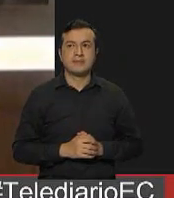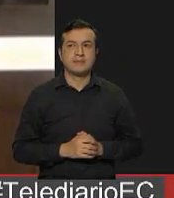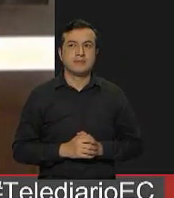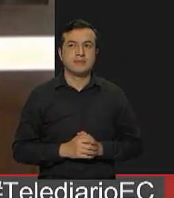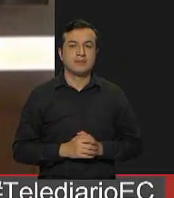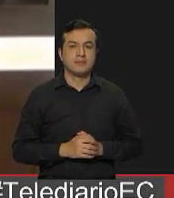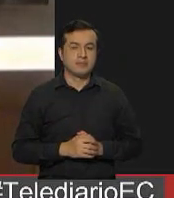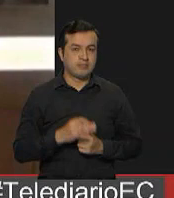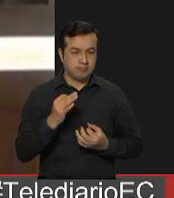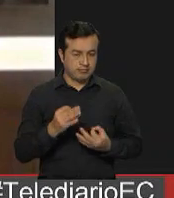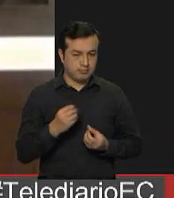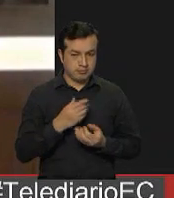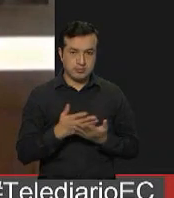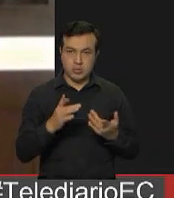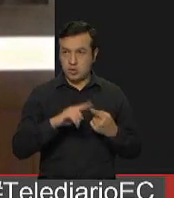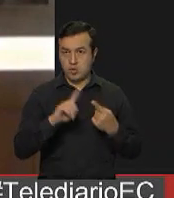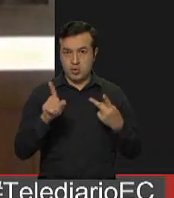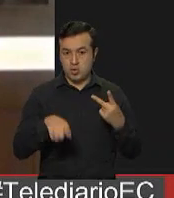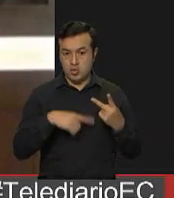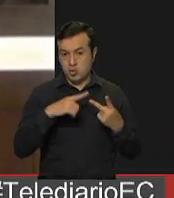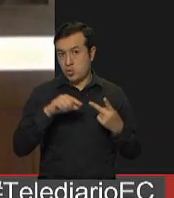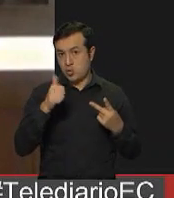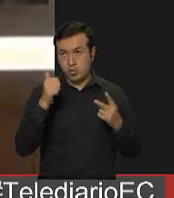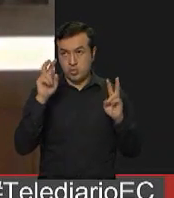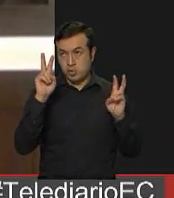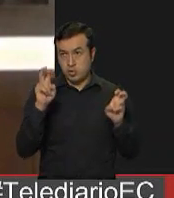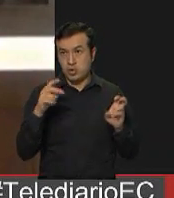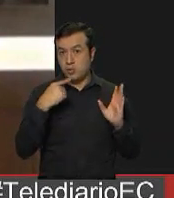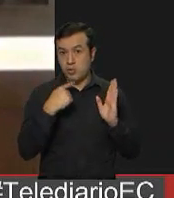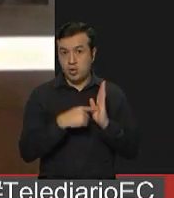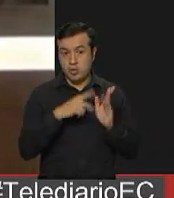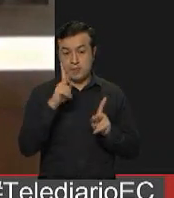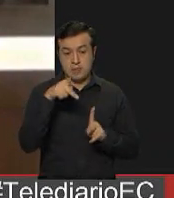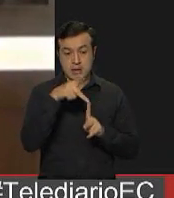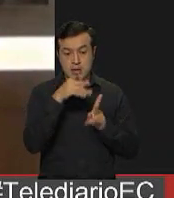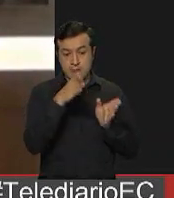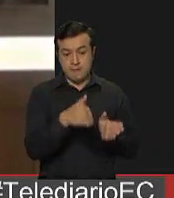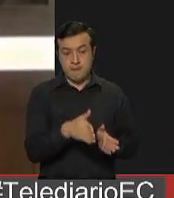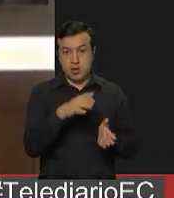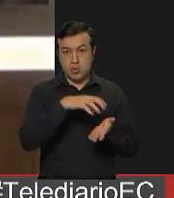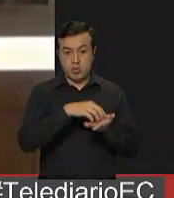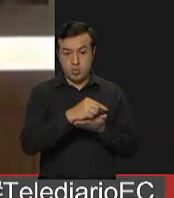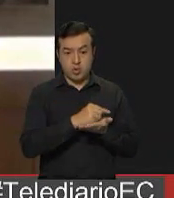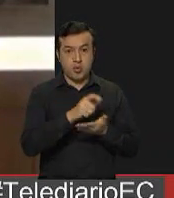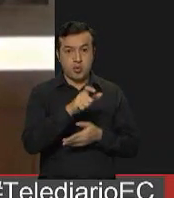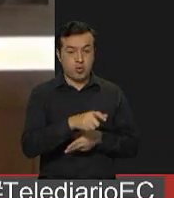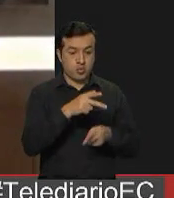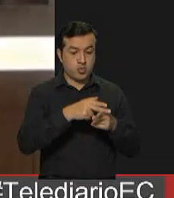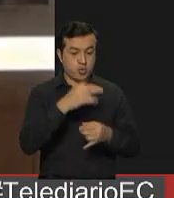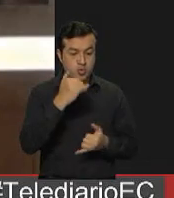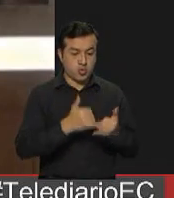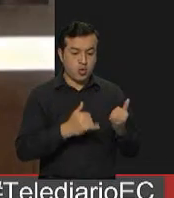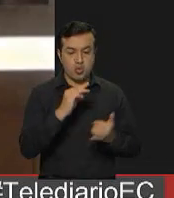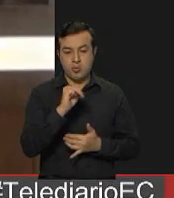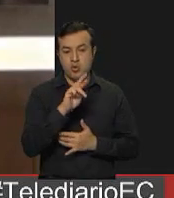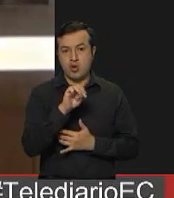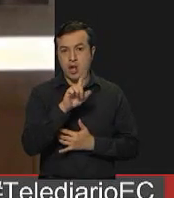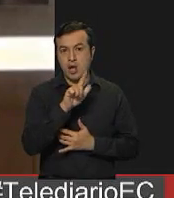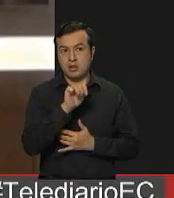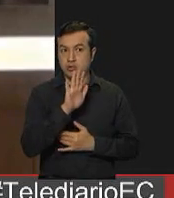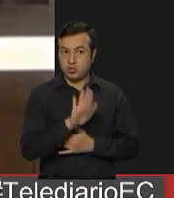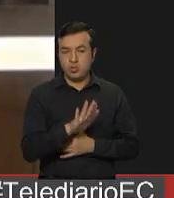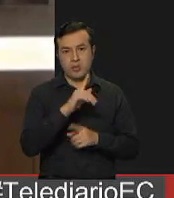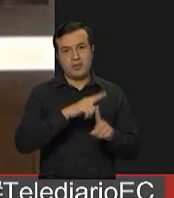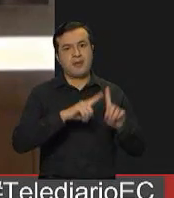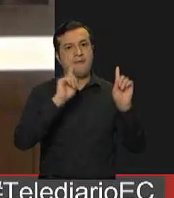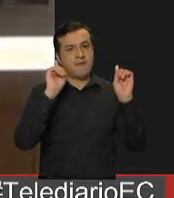jurídicamente pertinente. Otros casos, por ejemplo, Carlos Luis Morales, prefecto de Guadalajara. Otro, esa es otra situación, ese